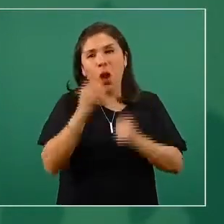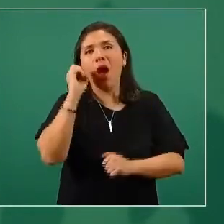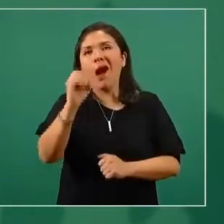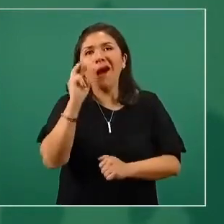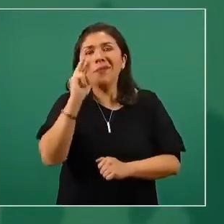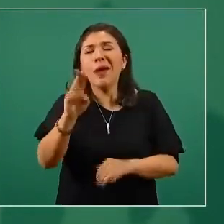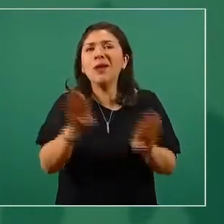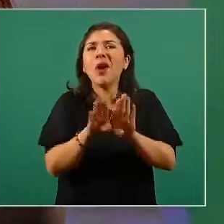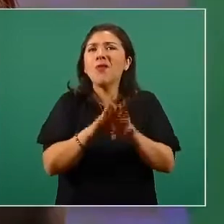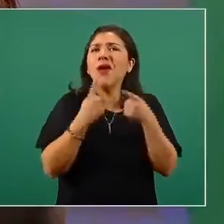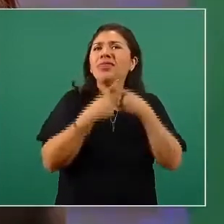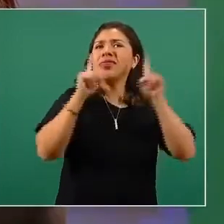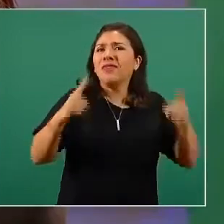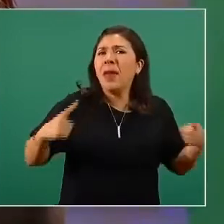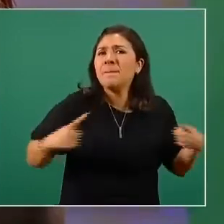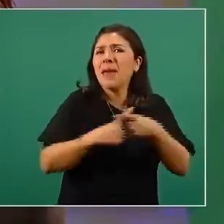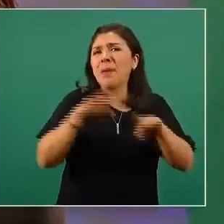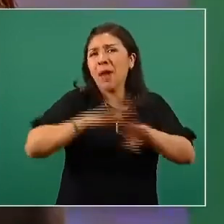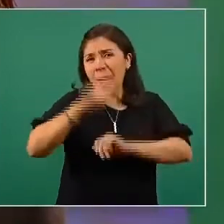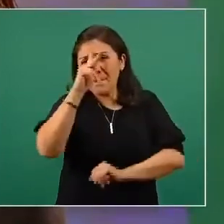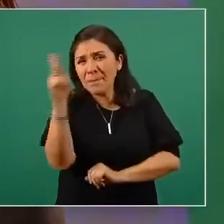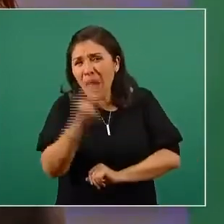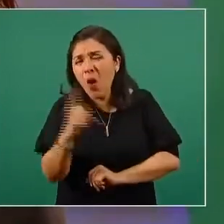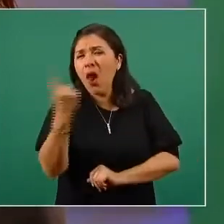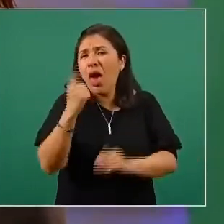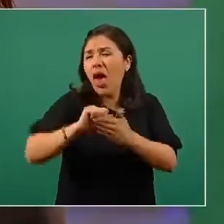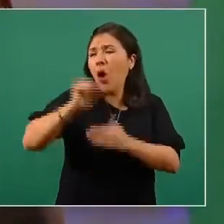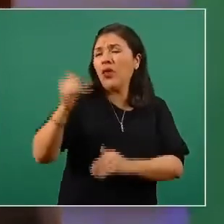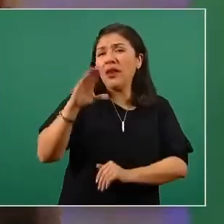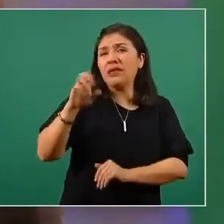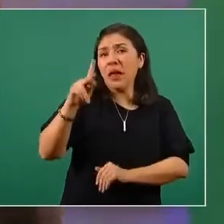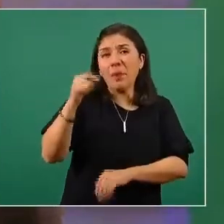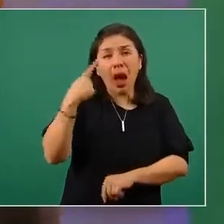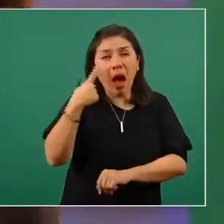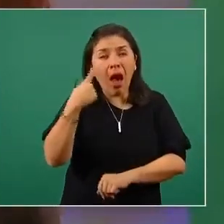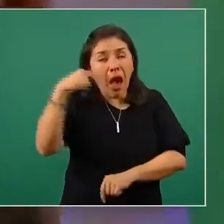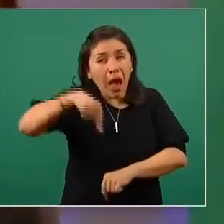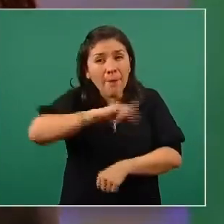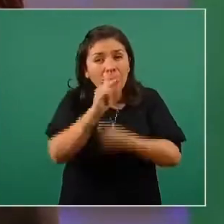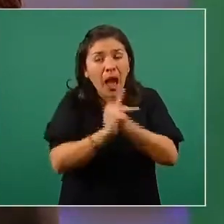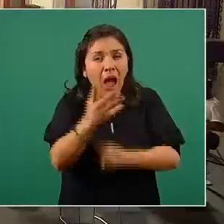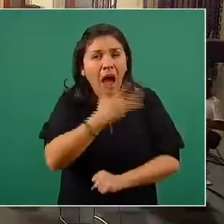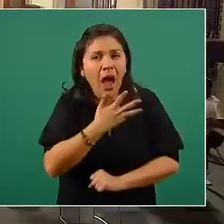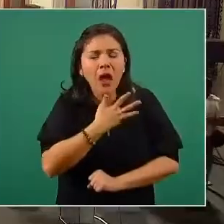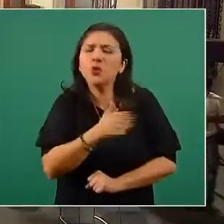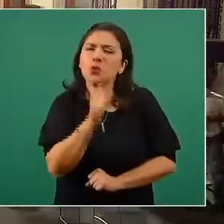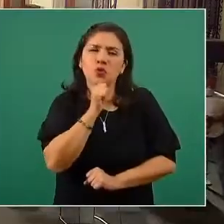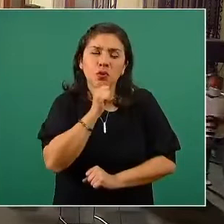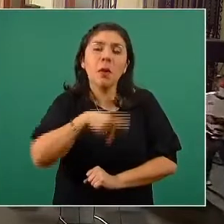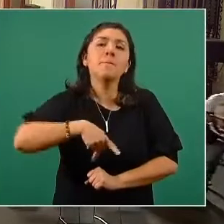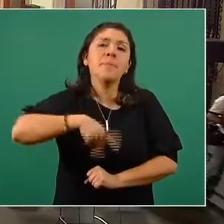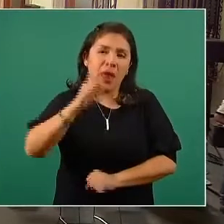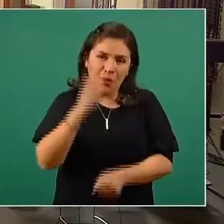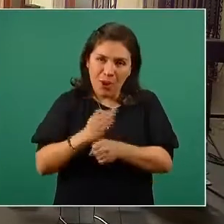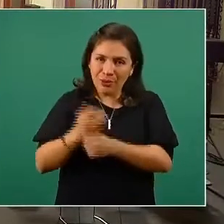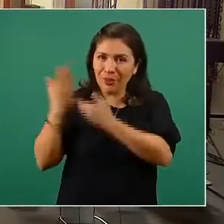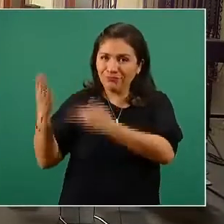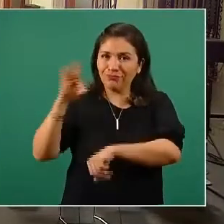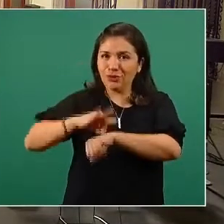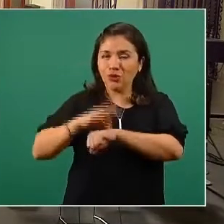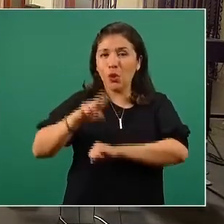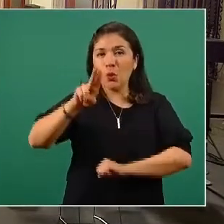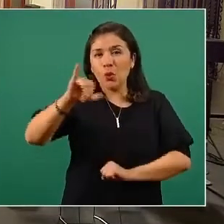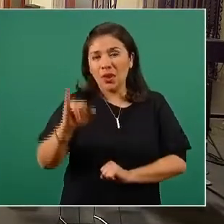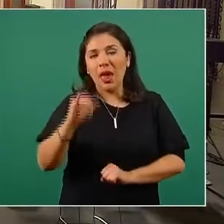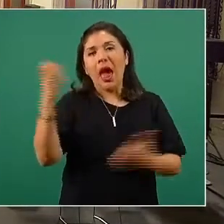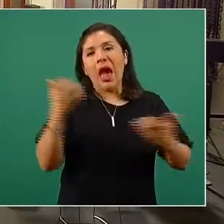puedan diferenciarse en comparación con la cepa que normalmente circula en el país. Sin embargo, le dejaría al doctor Ruy López